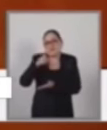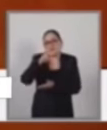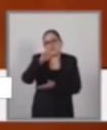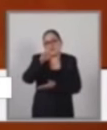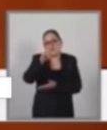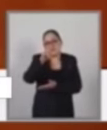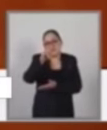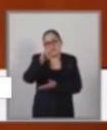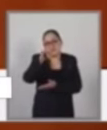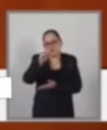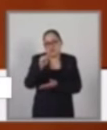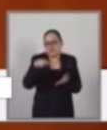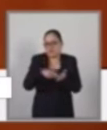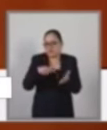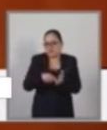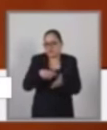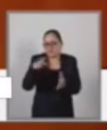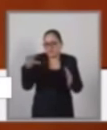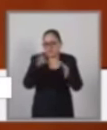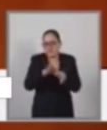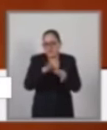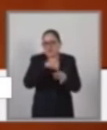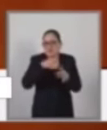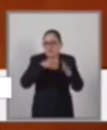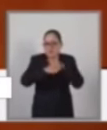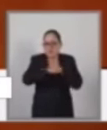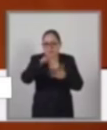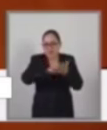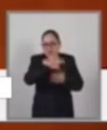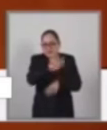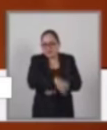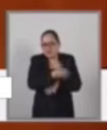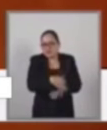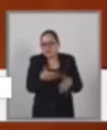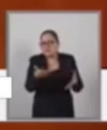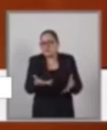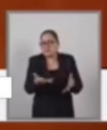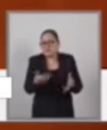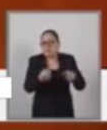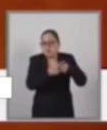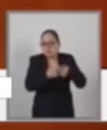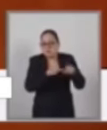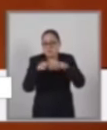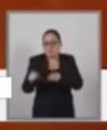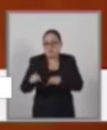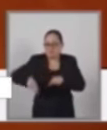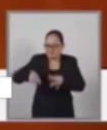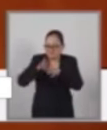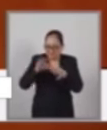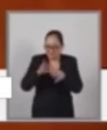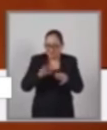de gran trascendencia. Lo que no sabemos, Pepe, es si la nueva administración federal está